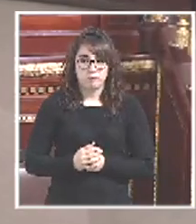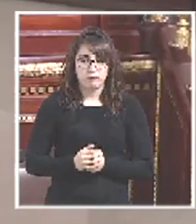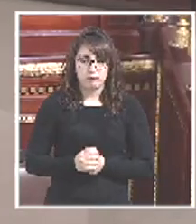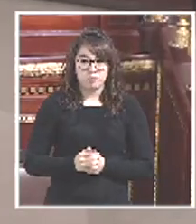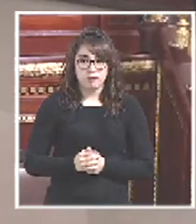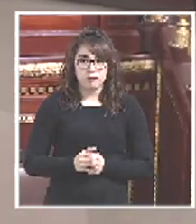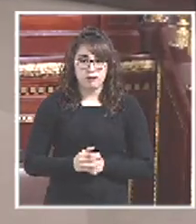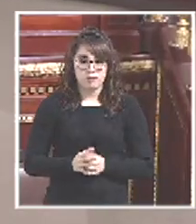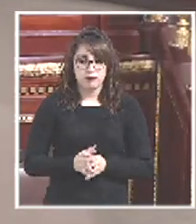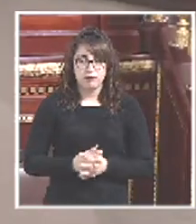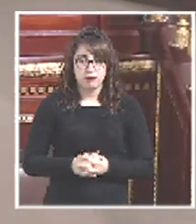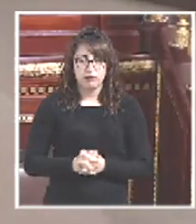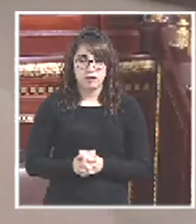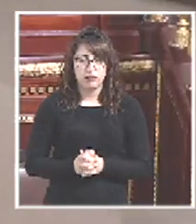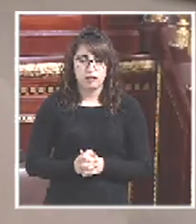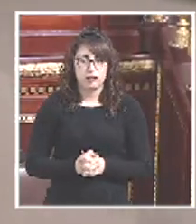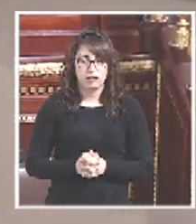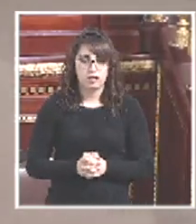diputada.